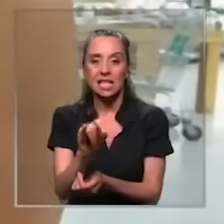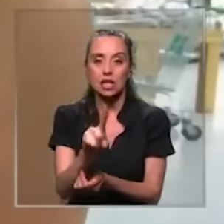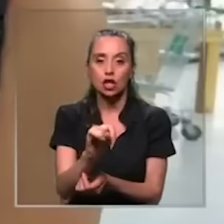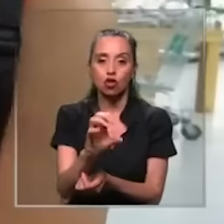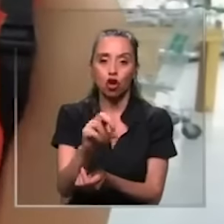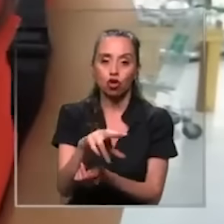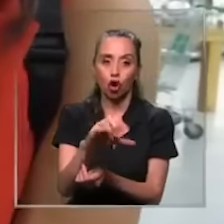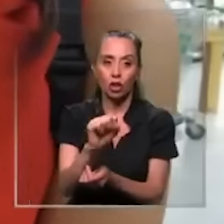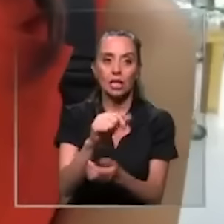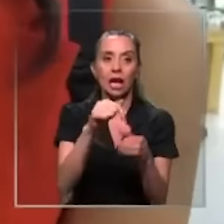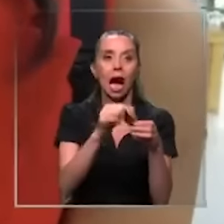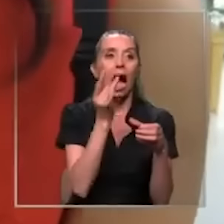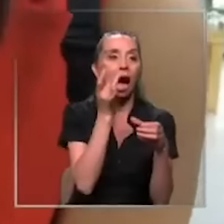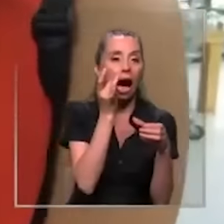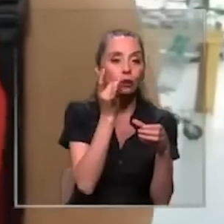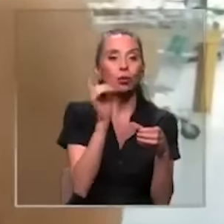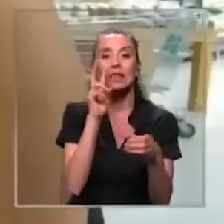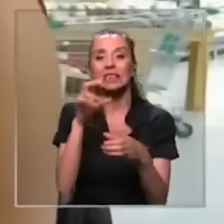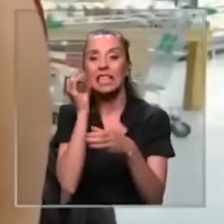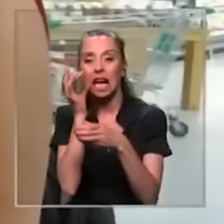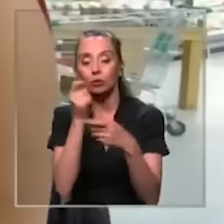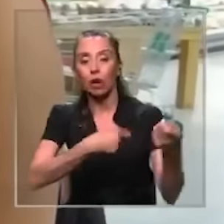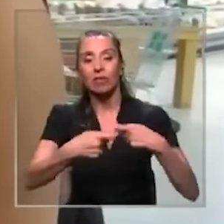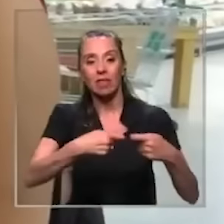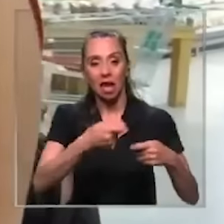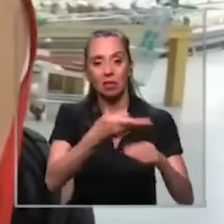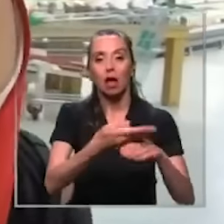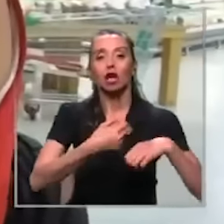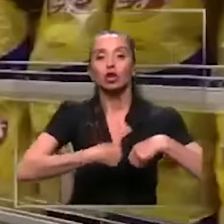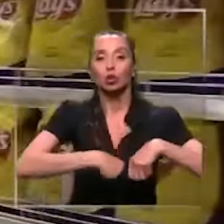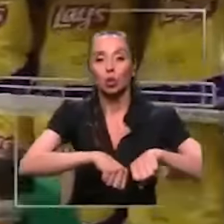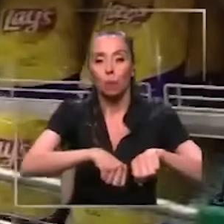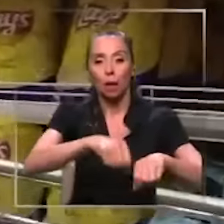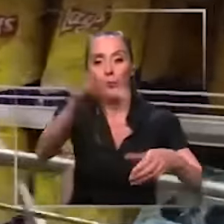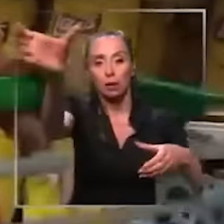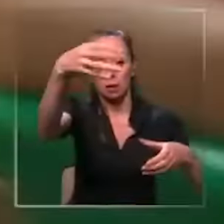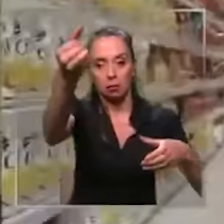en distintos comercios de Santiago. Fuimos a supermercados,